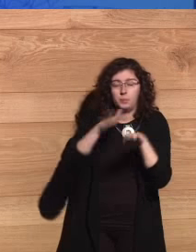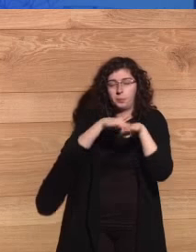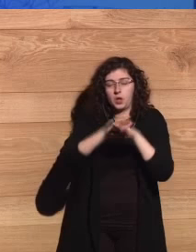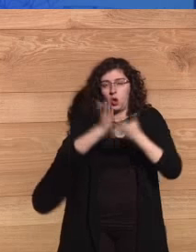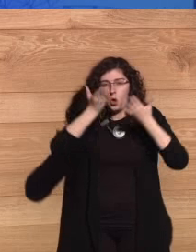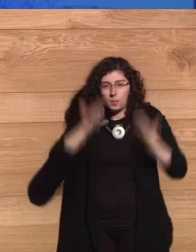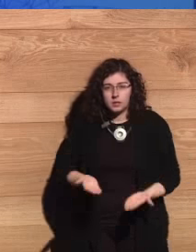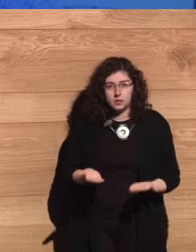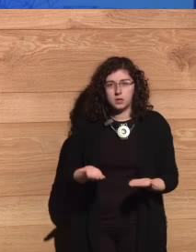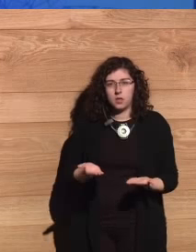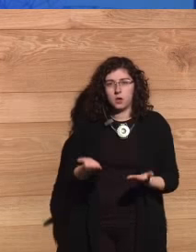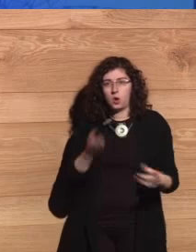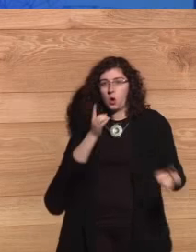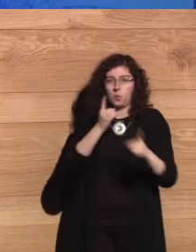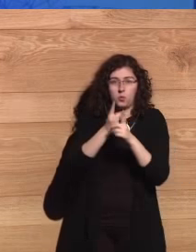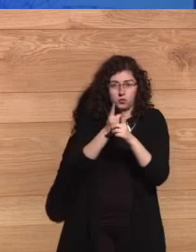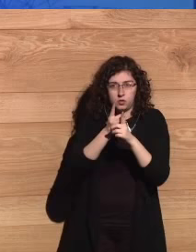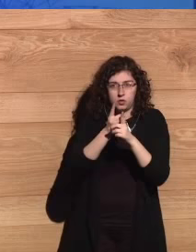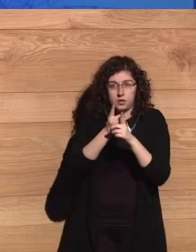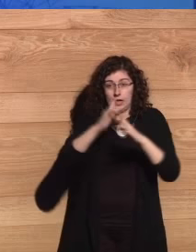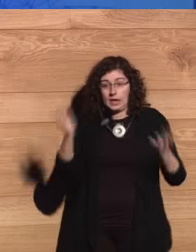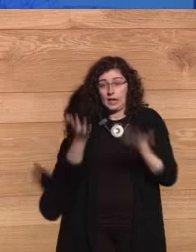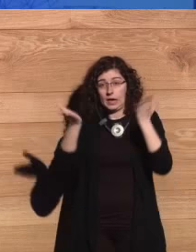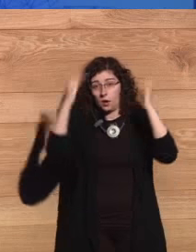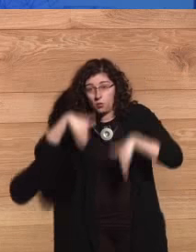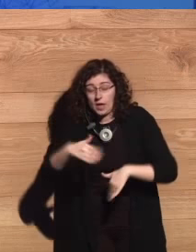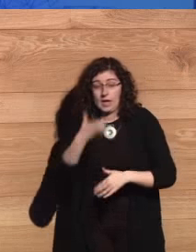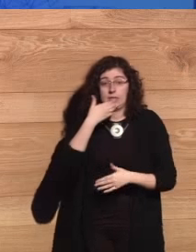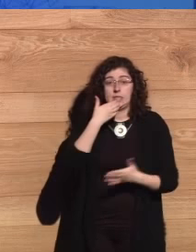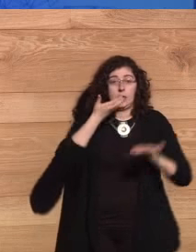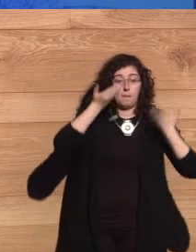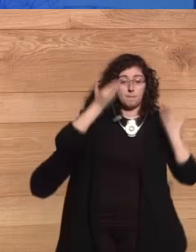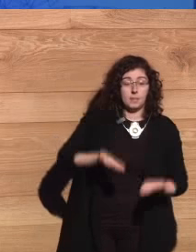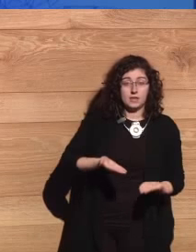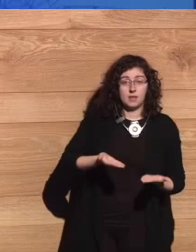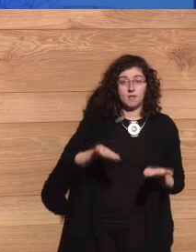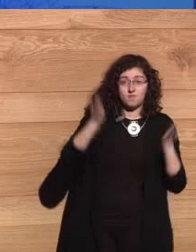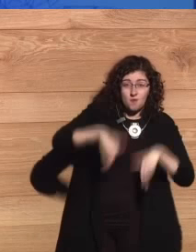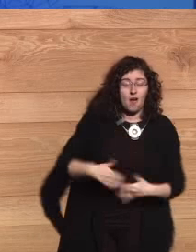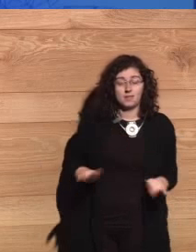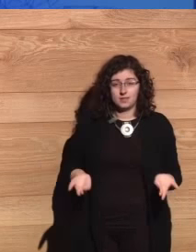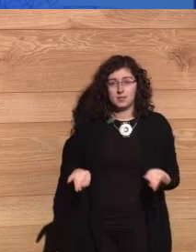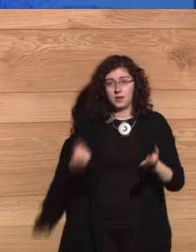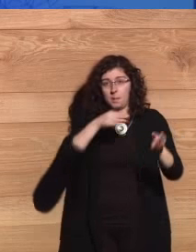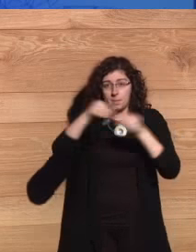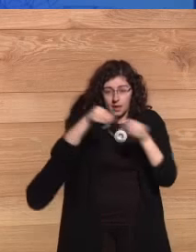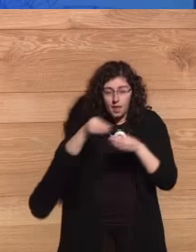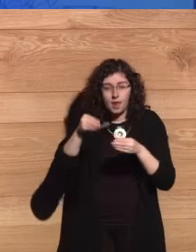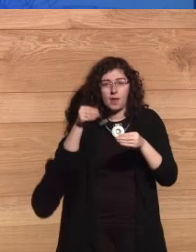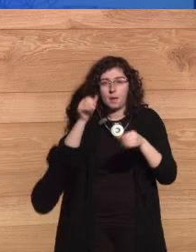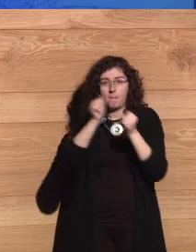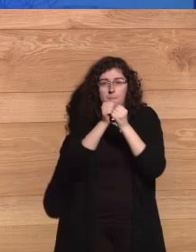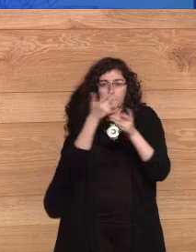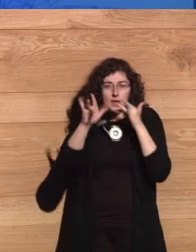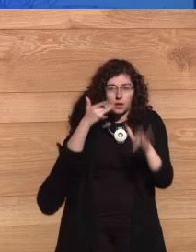la oposición. No existe ligereza sin esa pesantez de los materiales, de los minerales, lo que